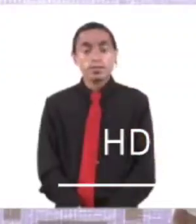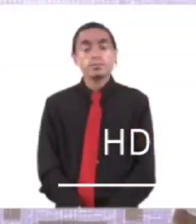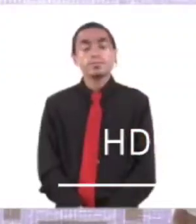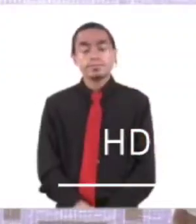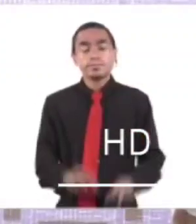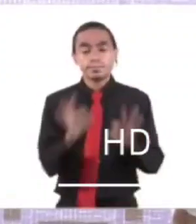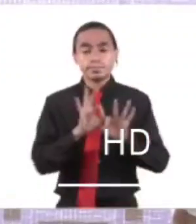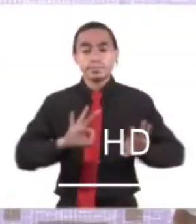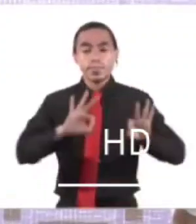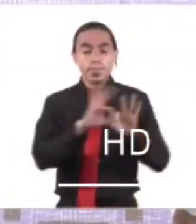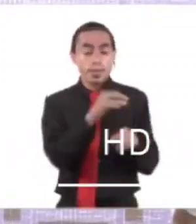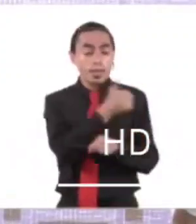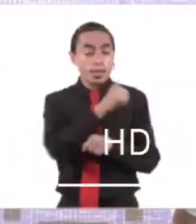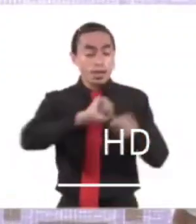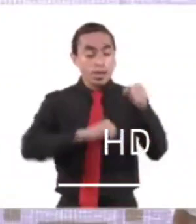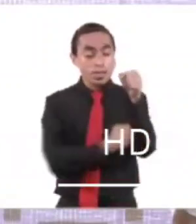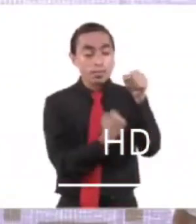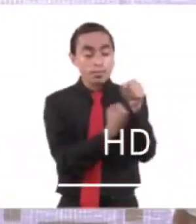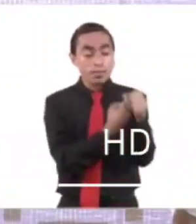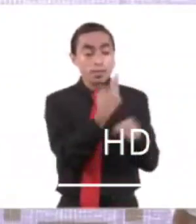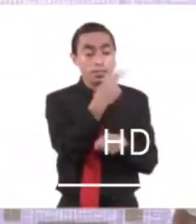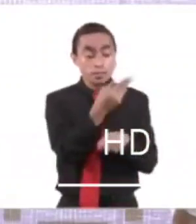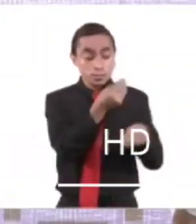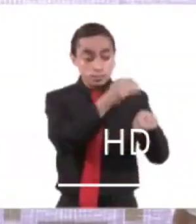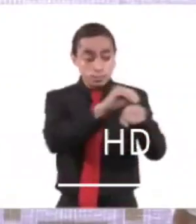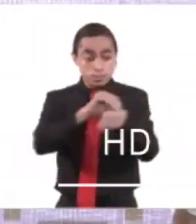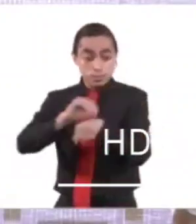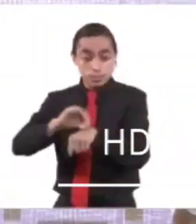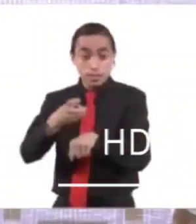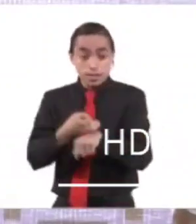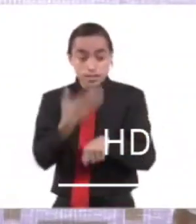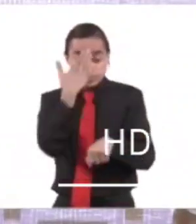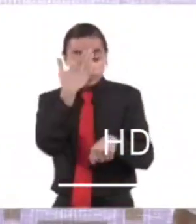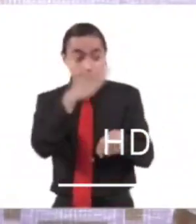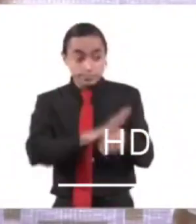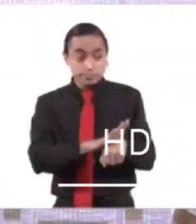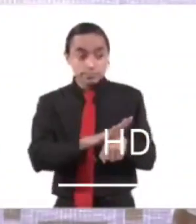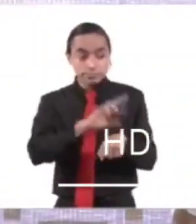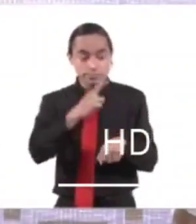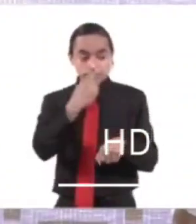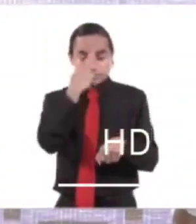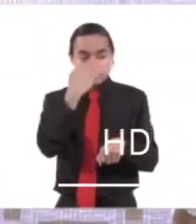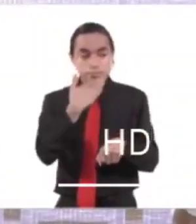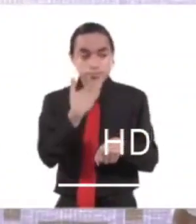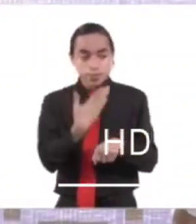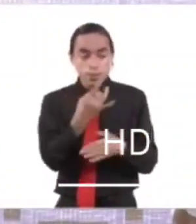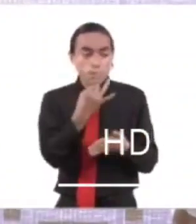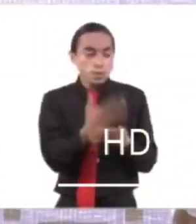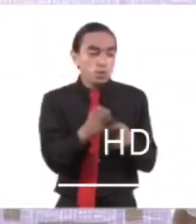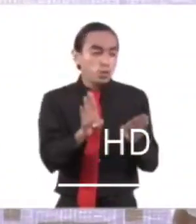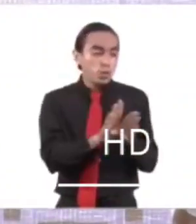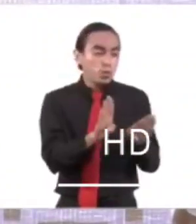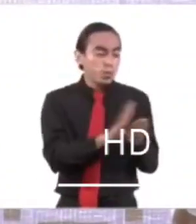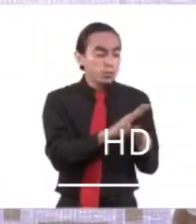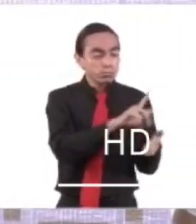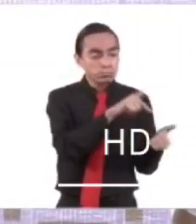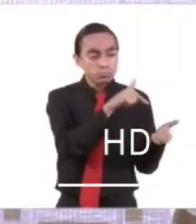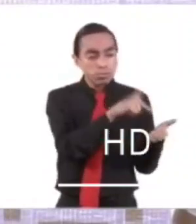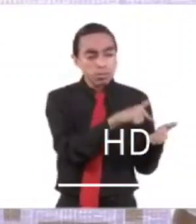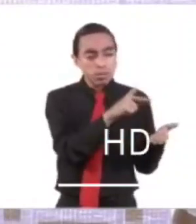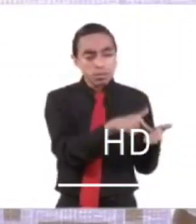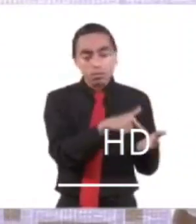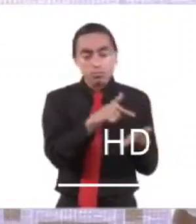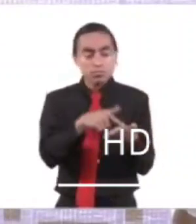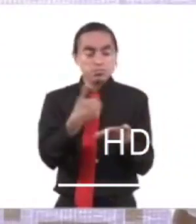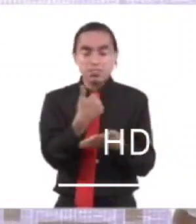que cada pilares lleve ese nombre, que no queden solamente como puntos dispersos, sino